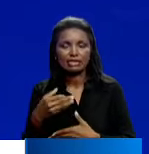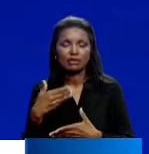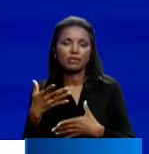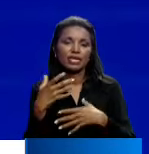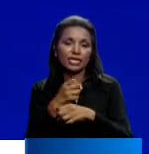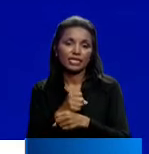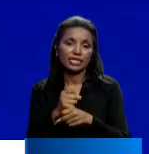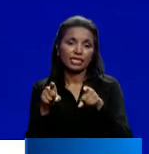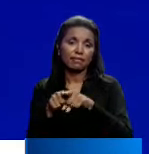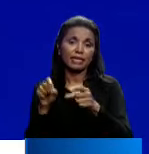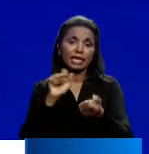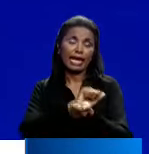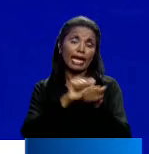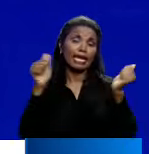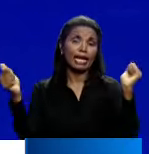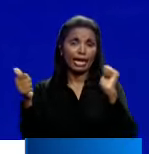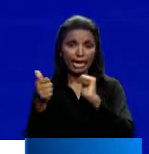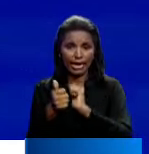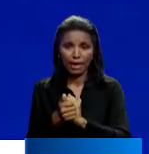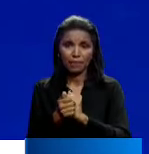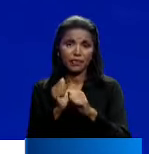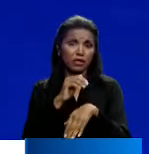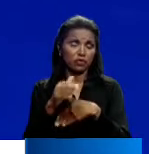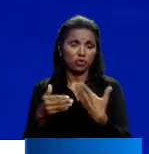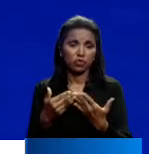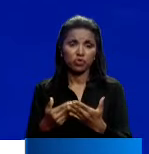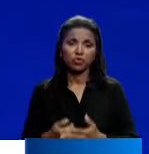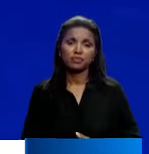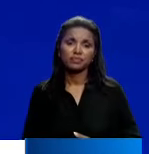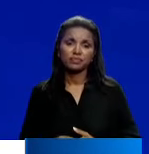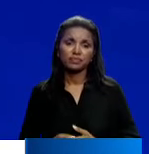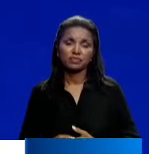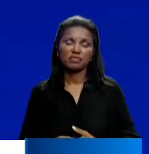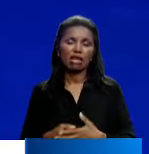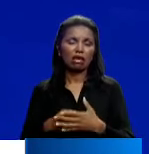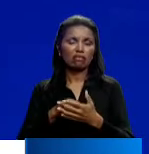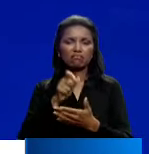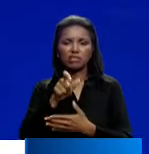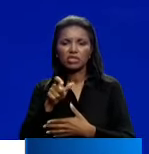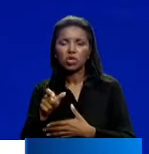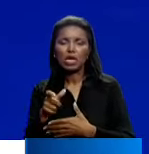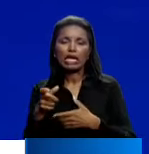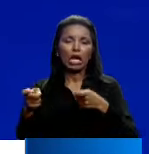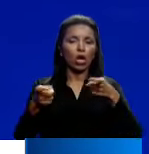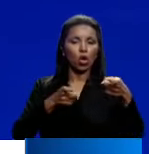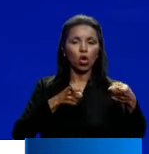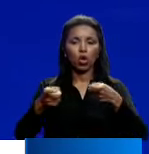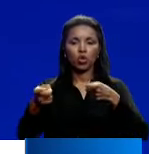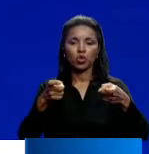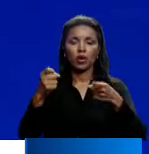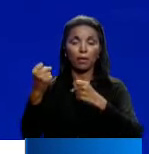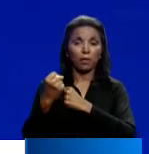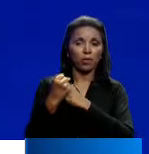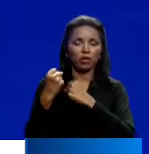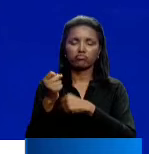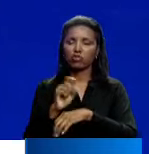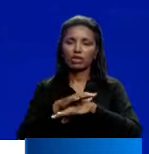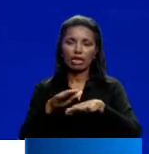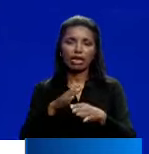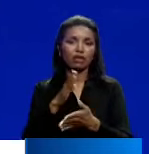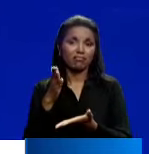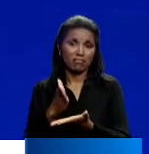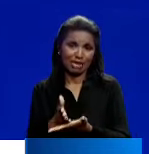constituyente que cambie las reglas del juego y saque a los corruptos del poder, no solamente ahora,